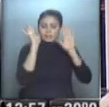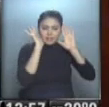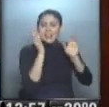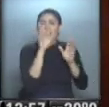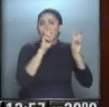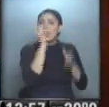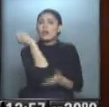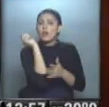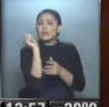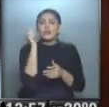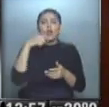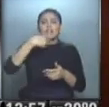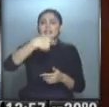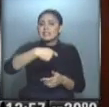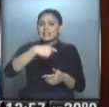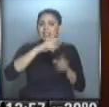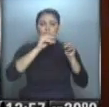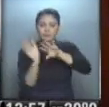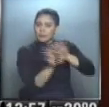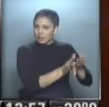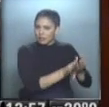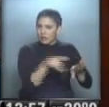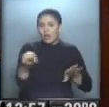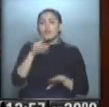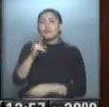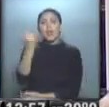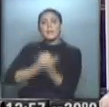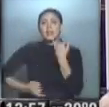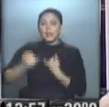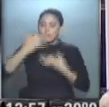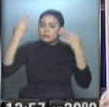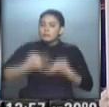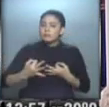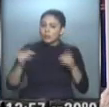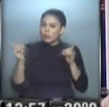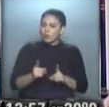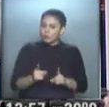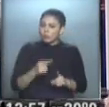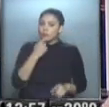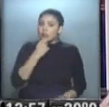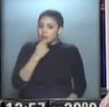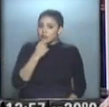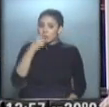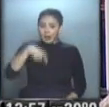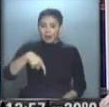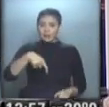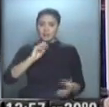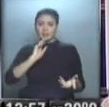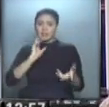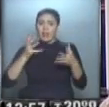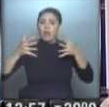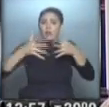aspecto económico, financiero y de eficiencia y explique concretamente si esta sinergia